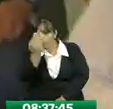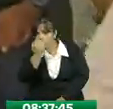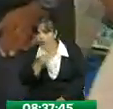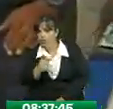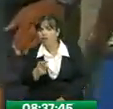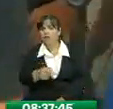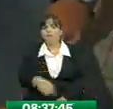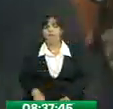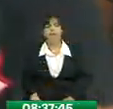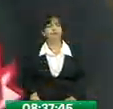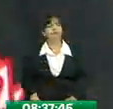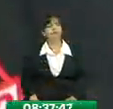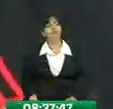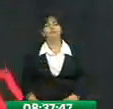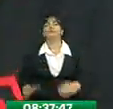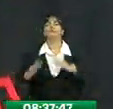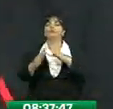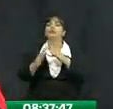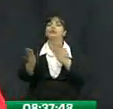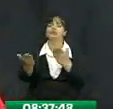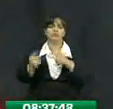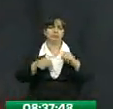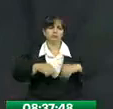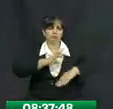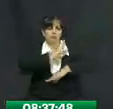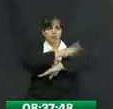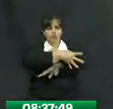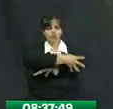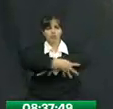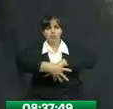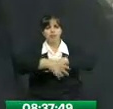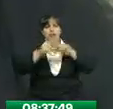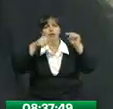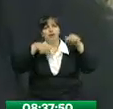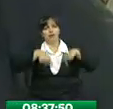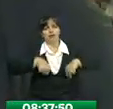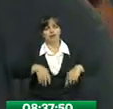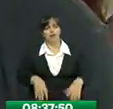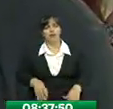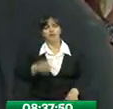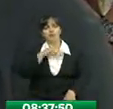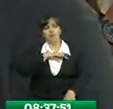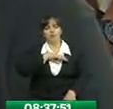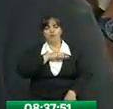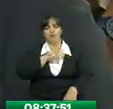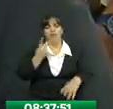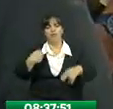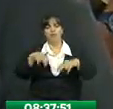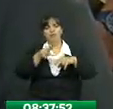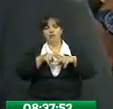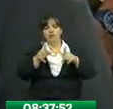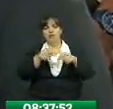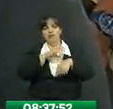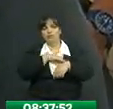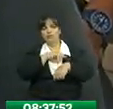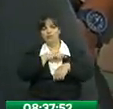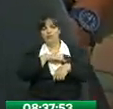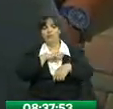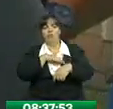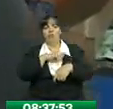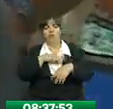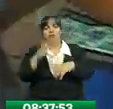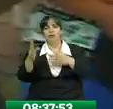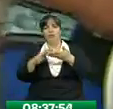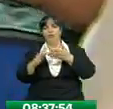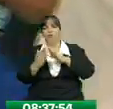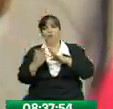Se está trabajando en conjunto para combatir a la delincuencia. Policía Nacional y los barrios, la comunidad. Sí, con la comunidad y los líderes comunitarios de